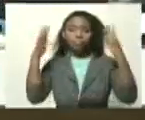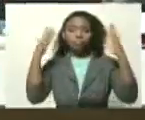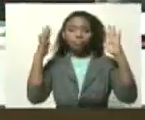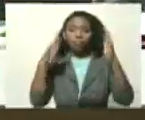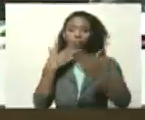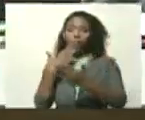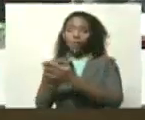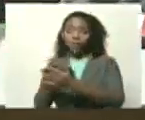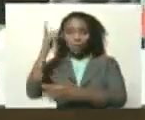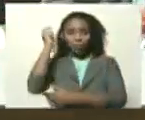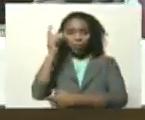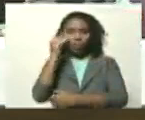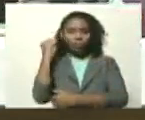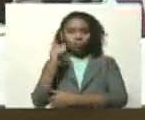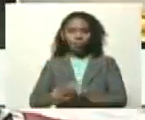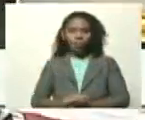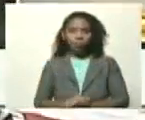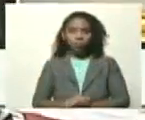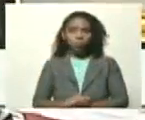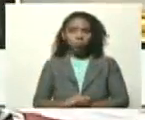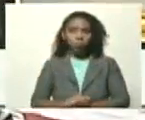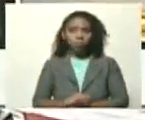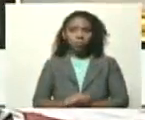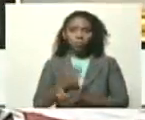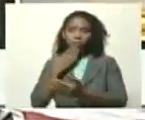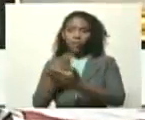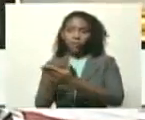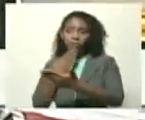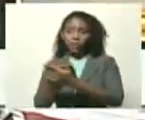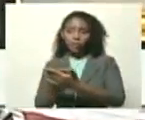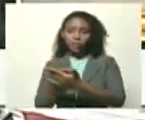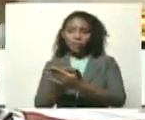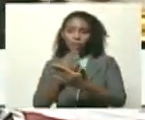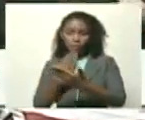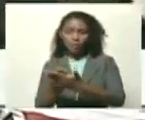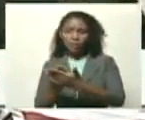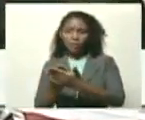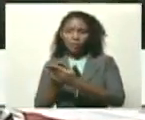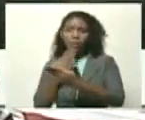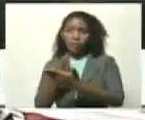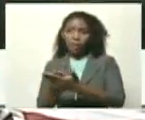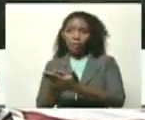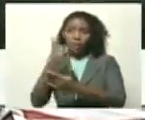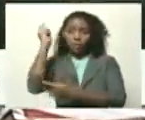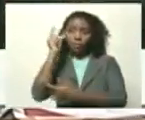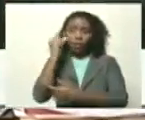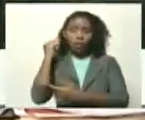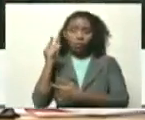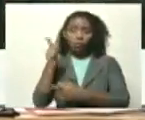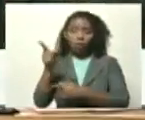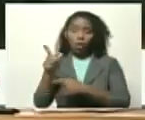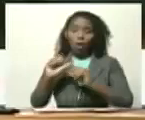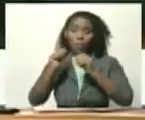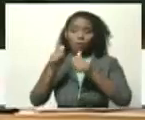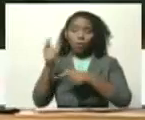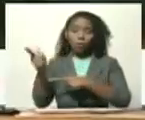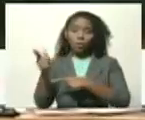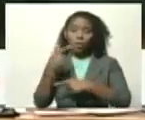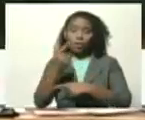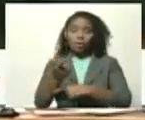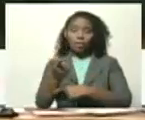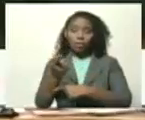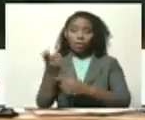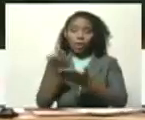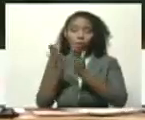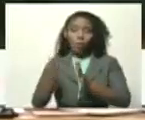Gracias, diputado, gracias. Gracias, diputado, muchas gracias. Gracias, diputado, usted fue el que empezó, como decíamos en el colegio,